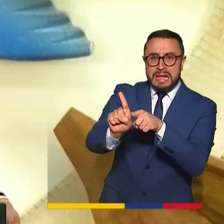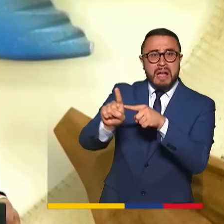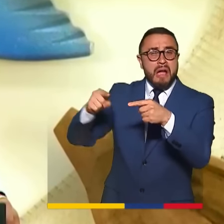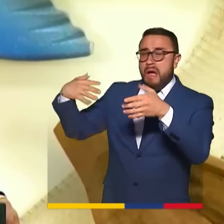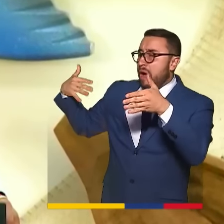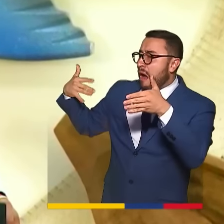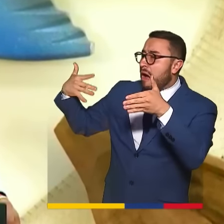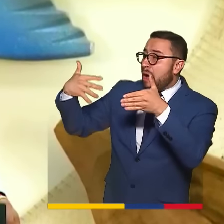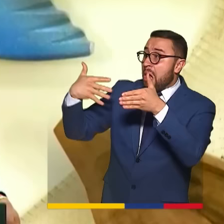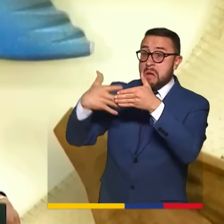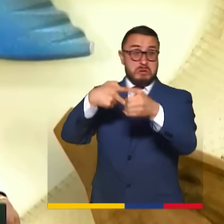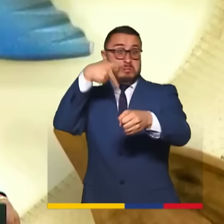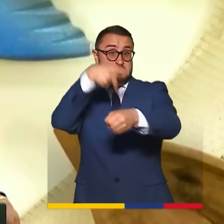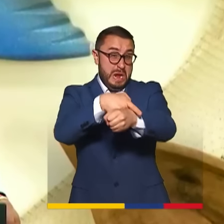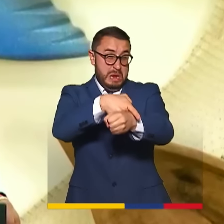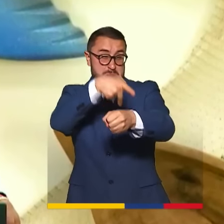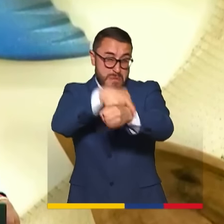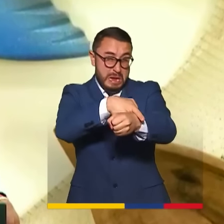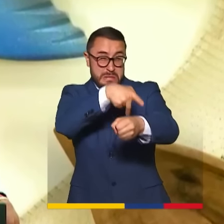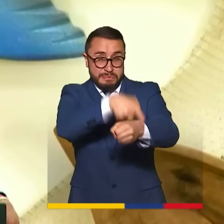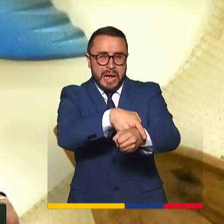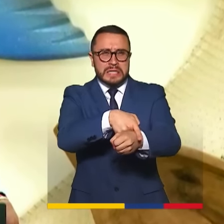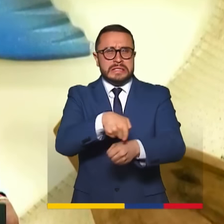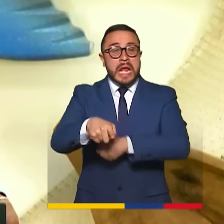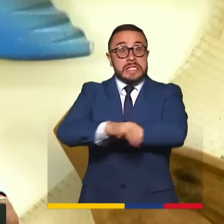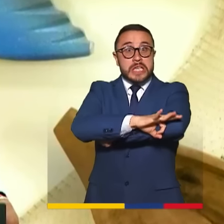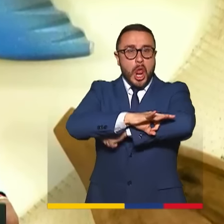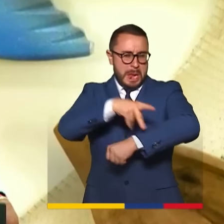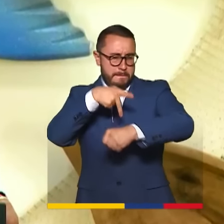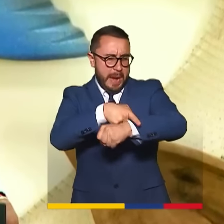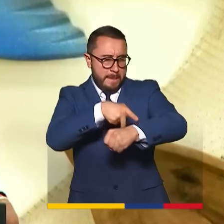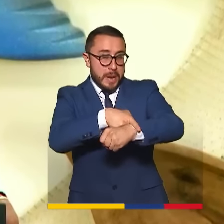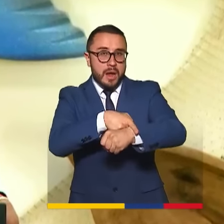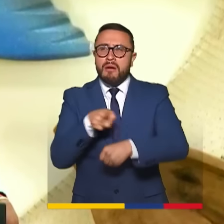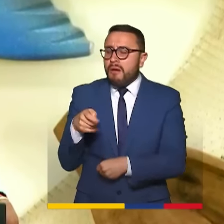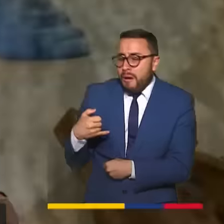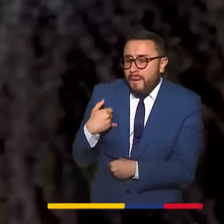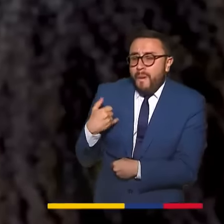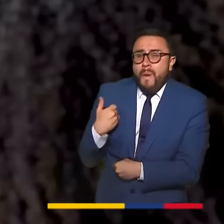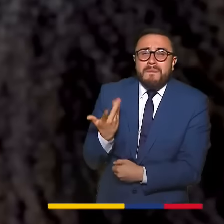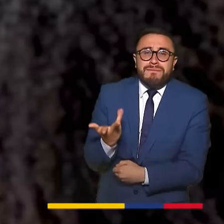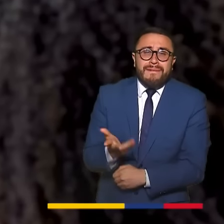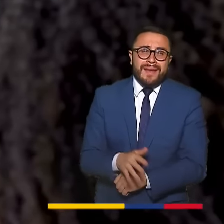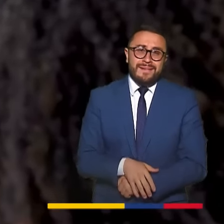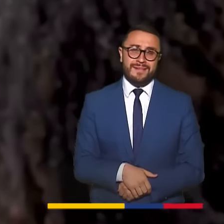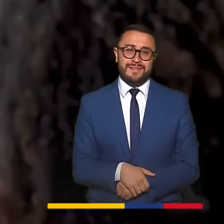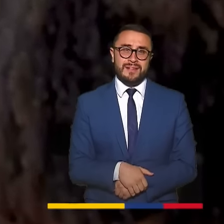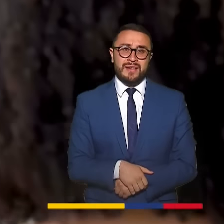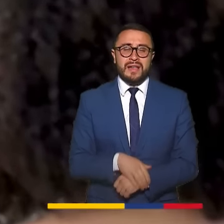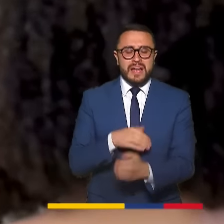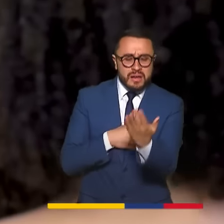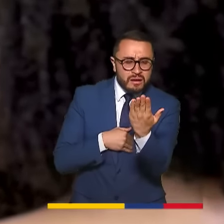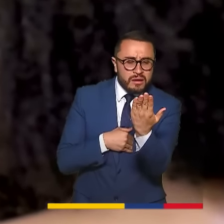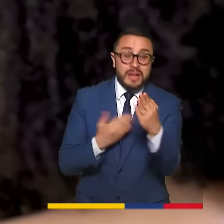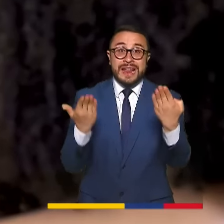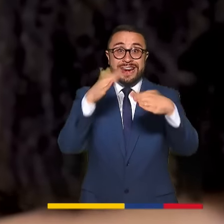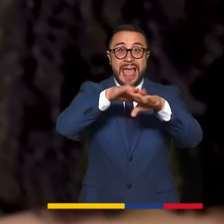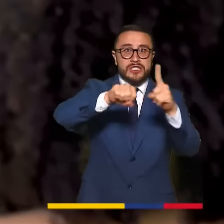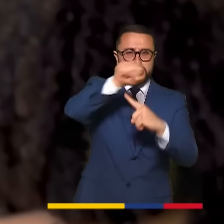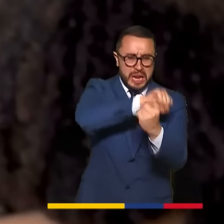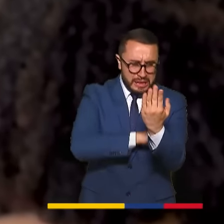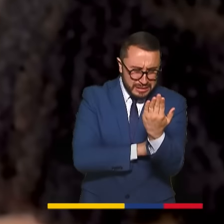No entiende a su corta edad cómo a través de las redes, en las esquinas de las calles, en